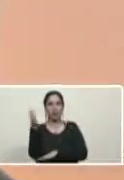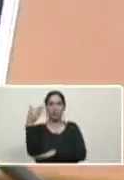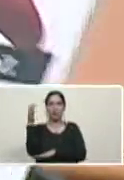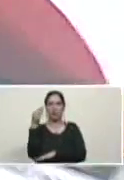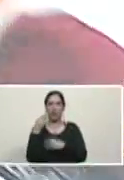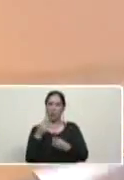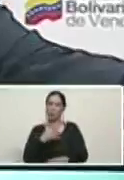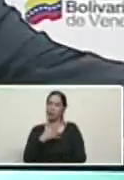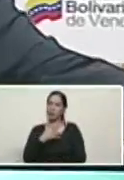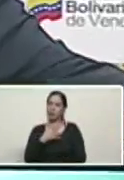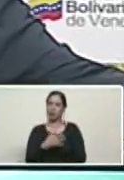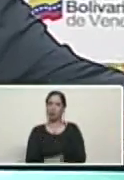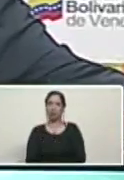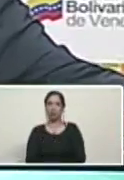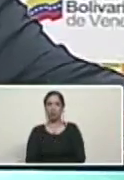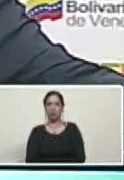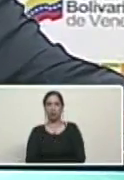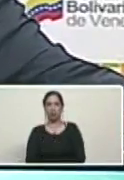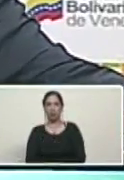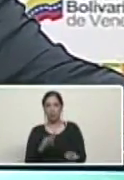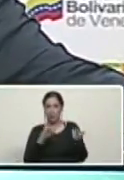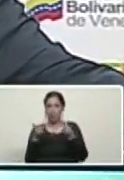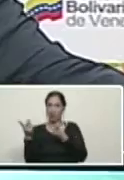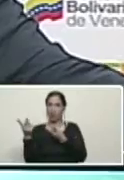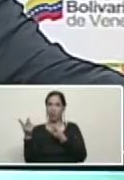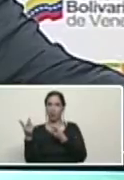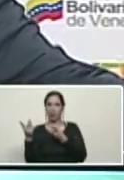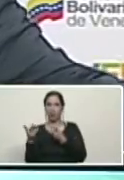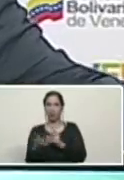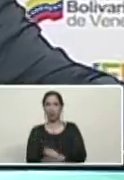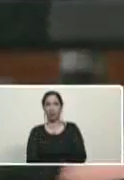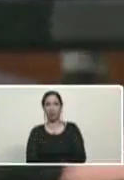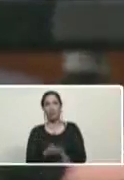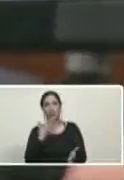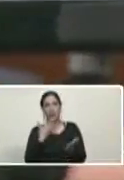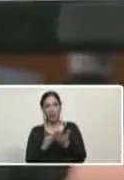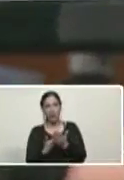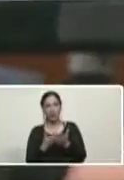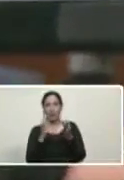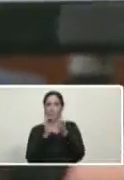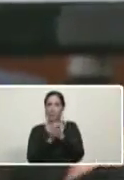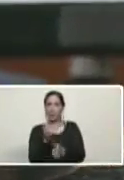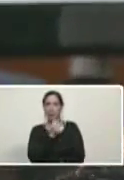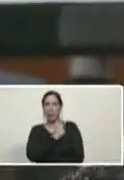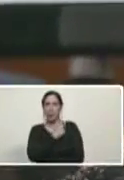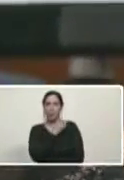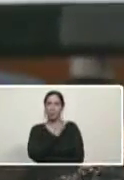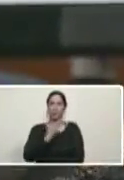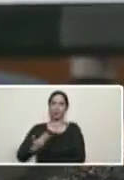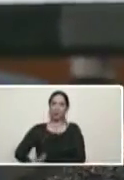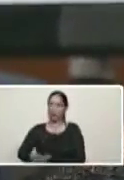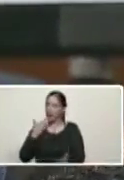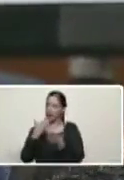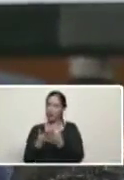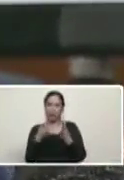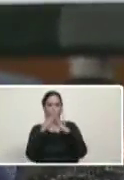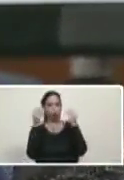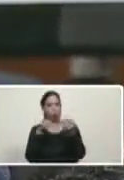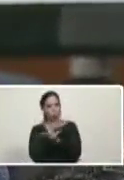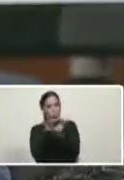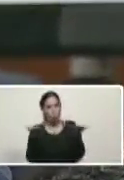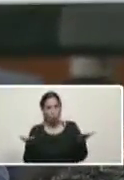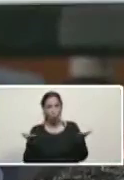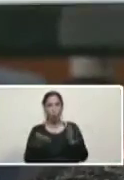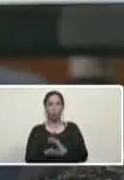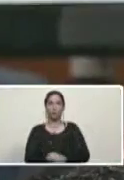sientes, Geraldina? Bienvenida, bienvenuta. Gracias, compañero presidente. Gracias a todo, a todas